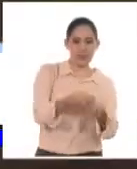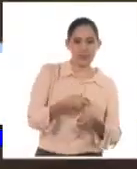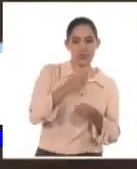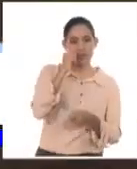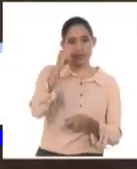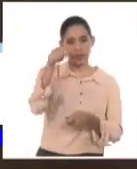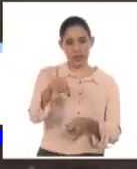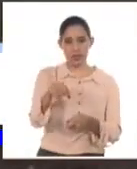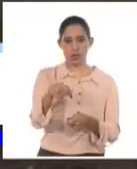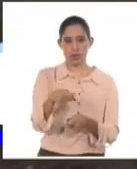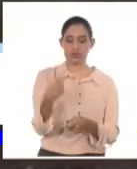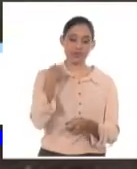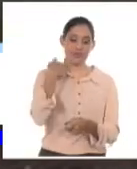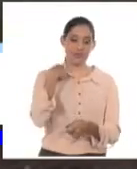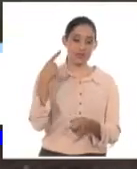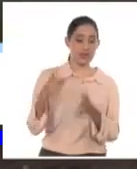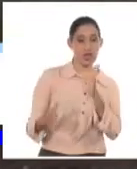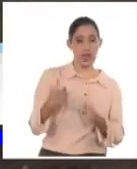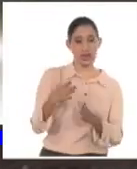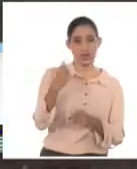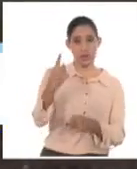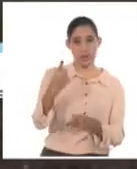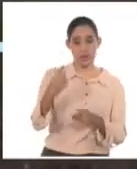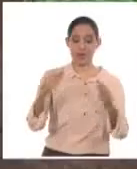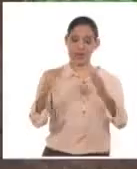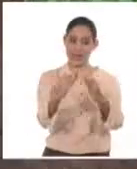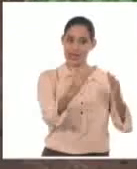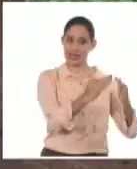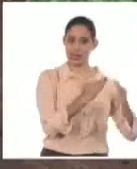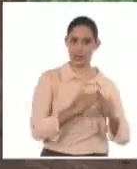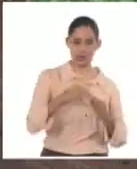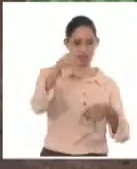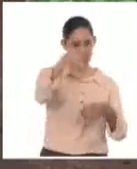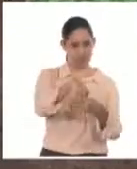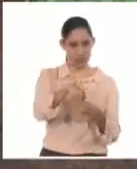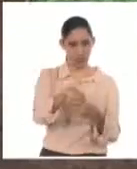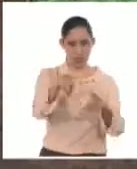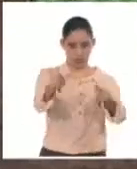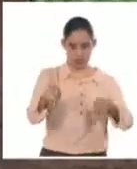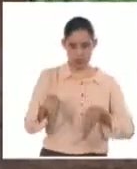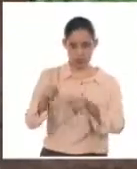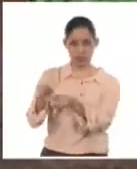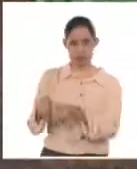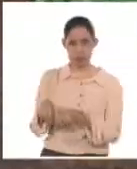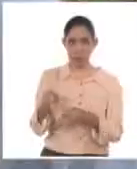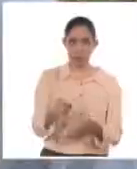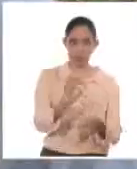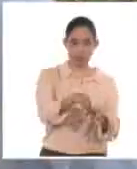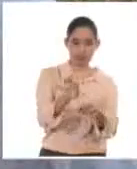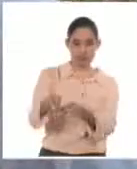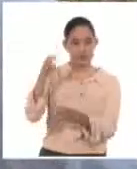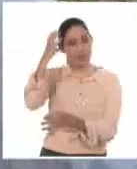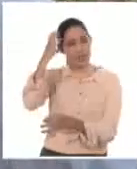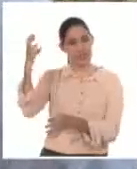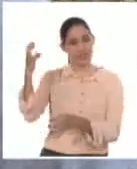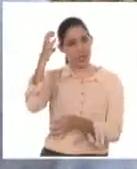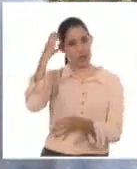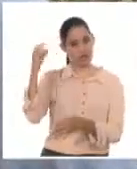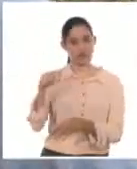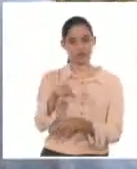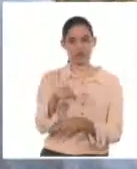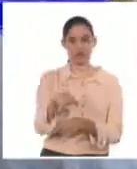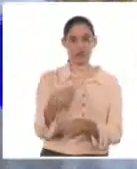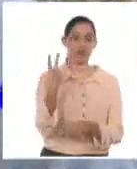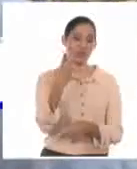en usufructo estas 18 casas de cultivos protegidos, propiedad de la empresa agropecuaria Habana. Ya un año va a ser el 2 de